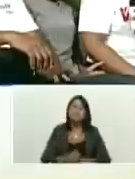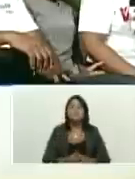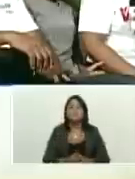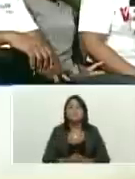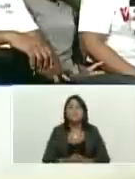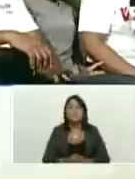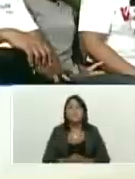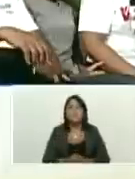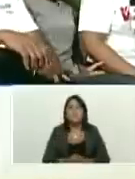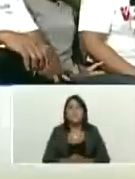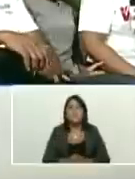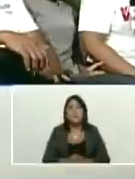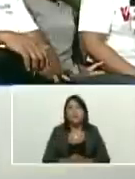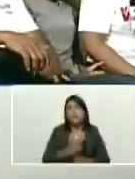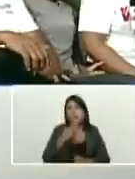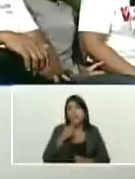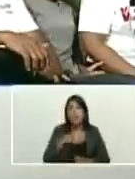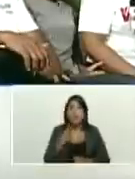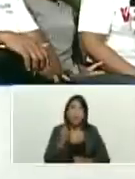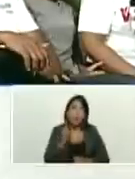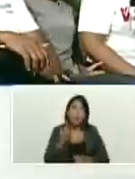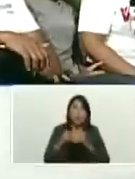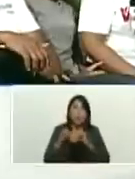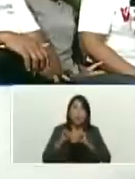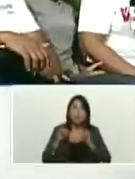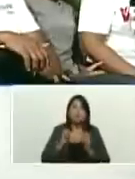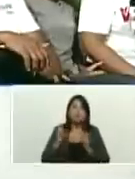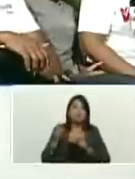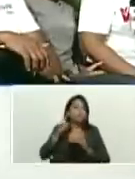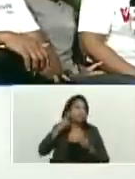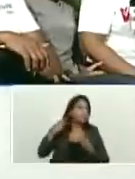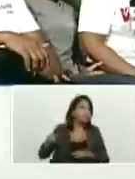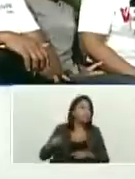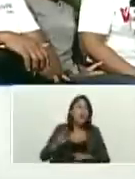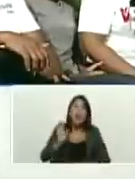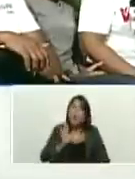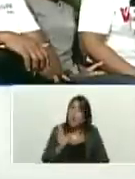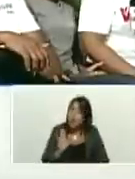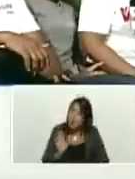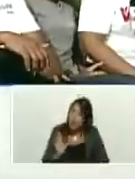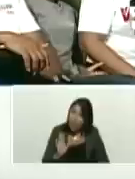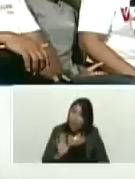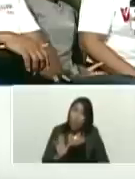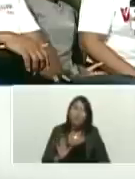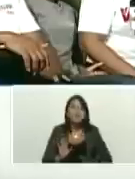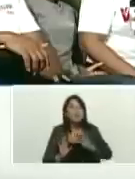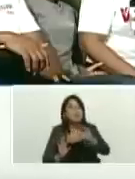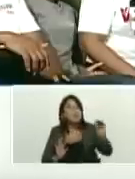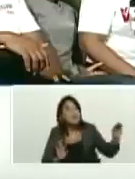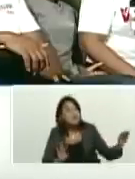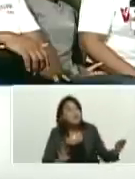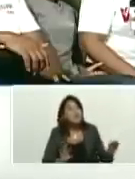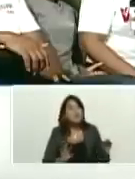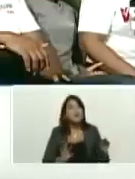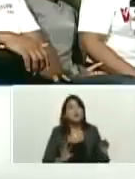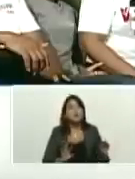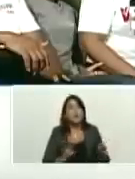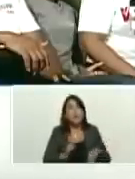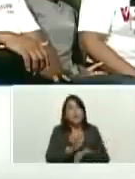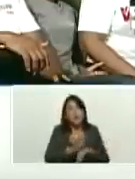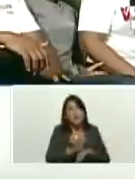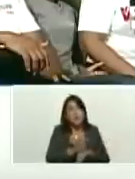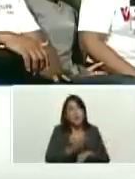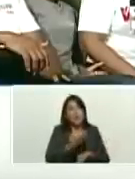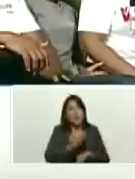puede quedar solo en la infraestructura. Y Demaro, Ángel Marcano, Tito Oviedo, compañeras que me escuchan,